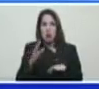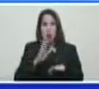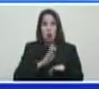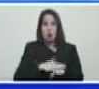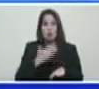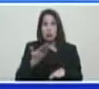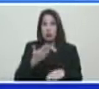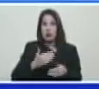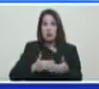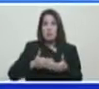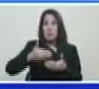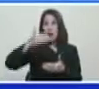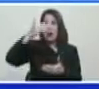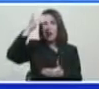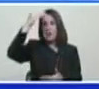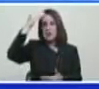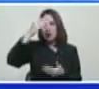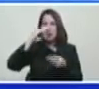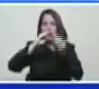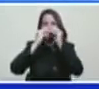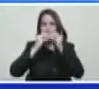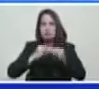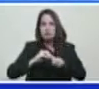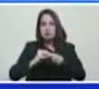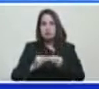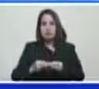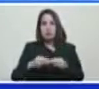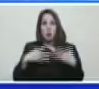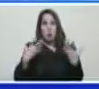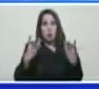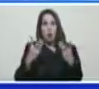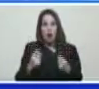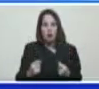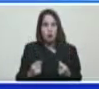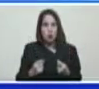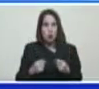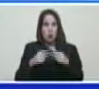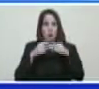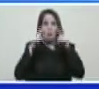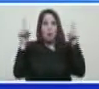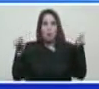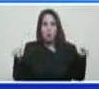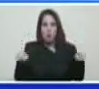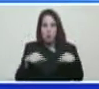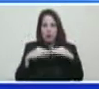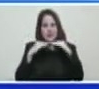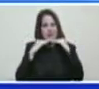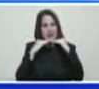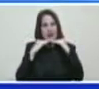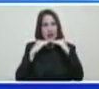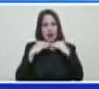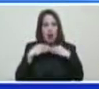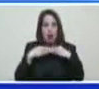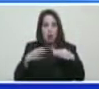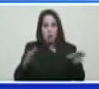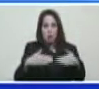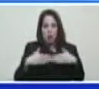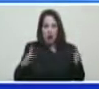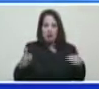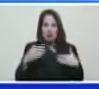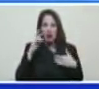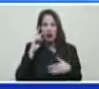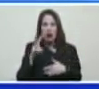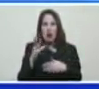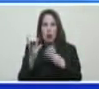levantan puertas ventanas pisos uno detrás de otro para